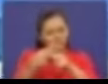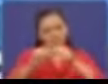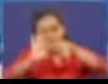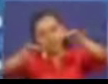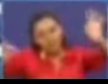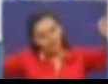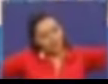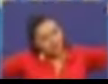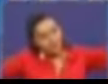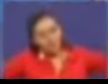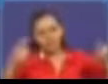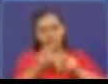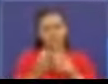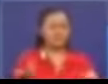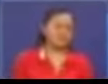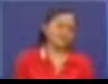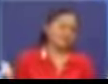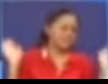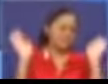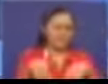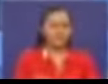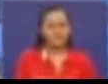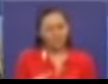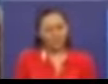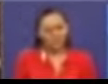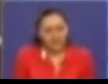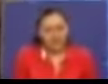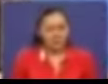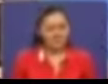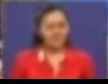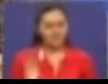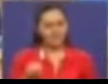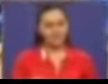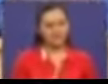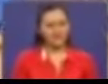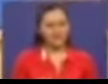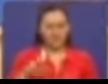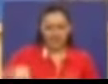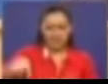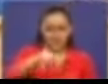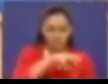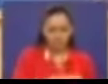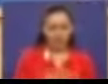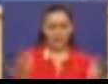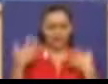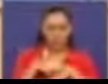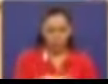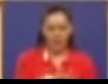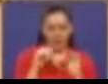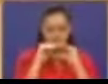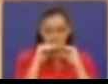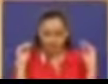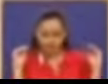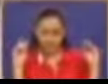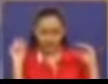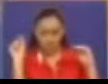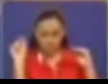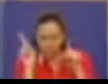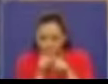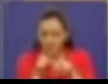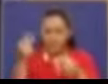Sistema intersectorial. Le encanta ese nombre. ¿Qué más es intersectorial para articular transversalmente